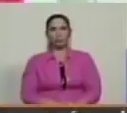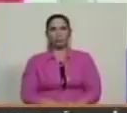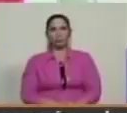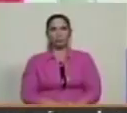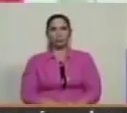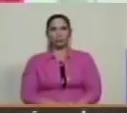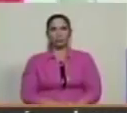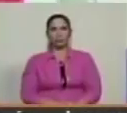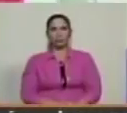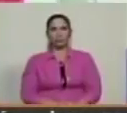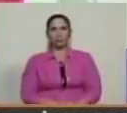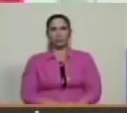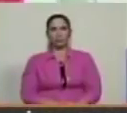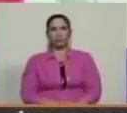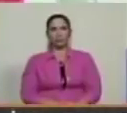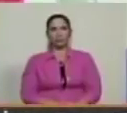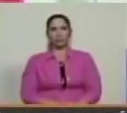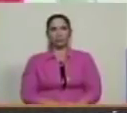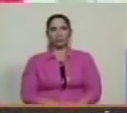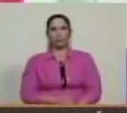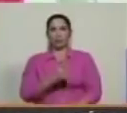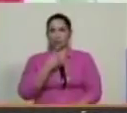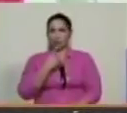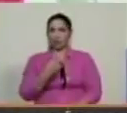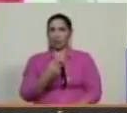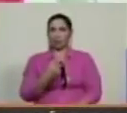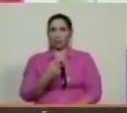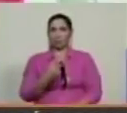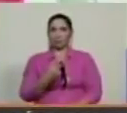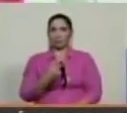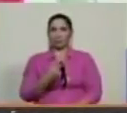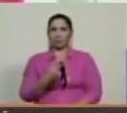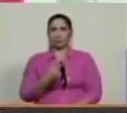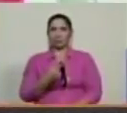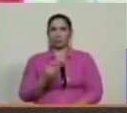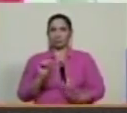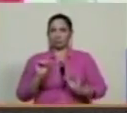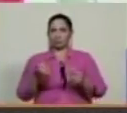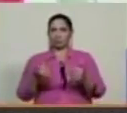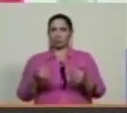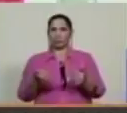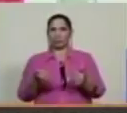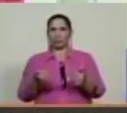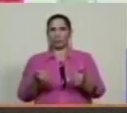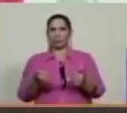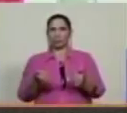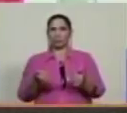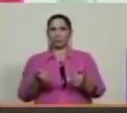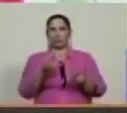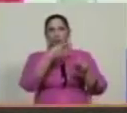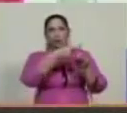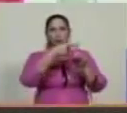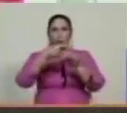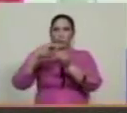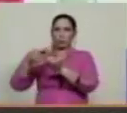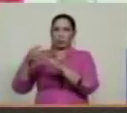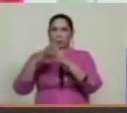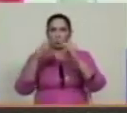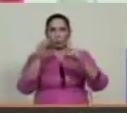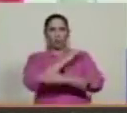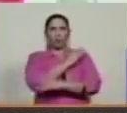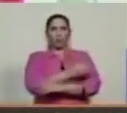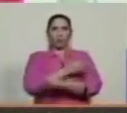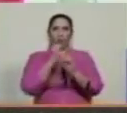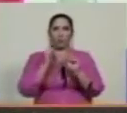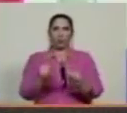Y ahí es donde le hablaba desde lo mismo que le dije al principio, ese concepto. La suma de toda la fuerza.